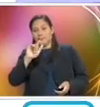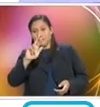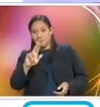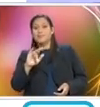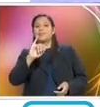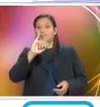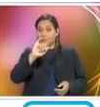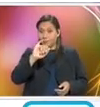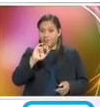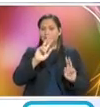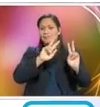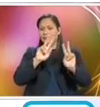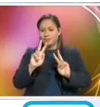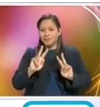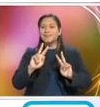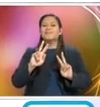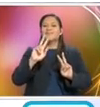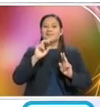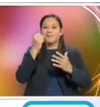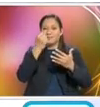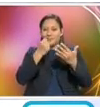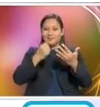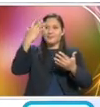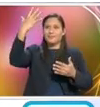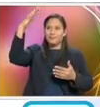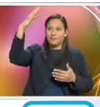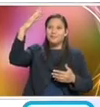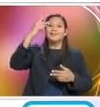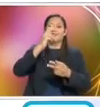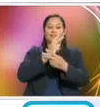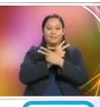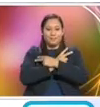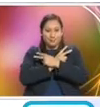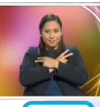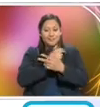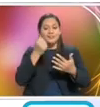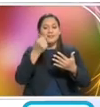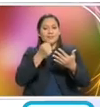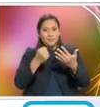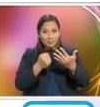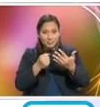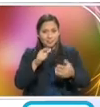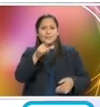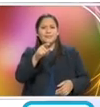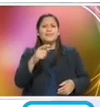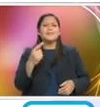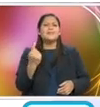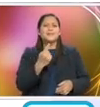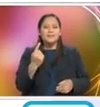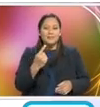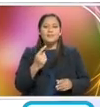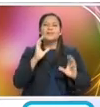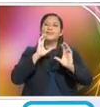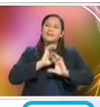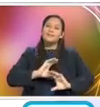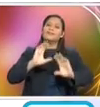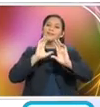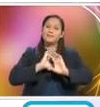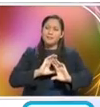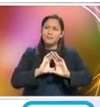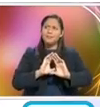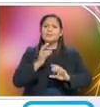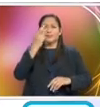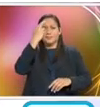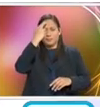Pues es que sí, verano, sinónimo de sol, sinónimo de vacaciones y sinónimo, ¿sabe también de usted de qué? De canciones, porque ¿quién